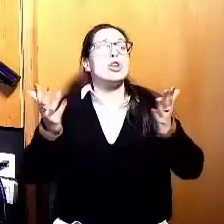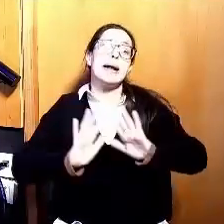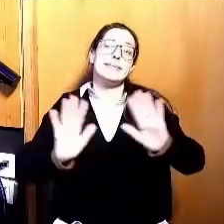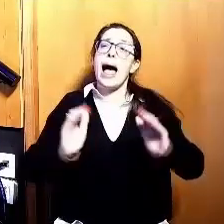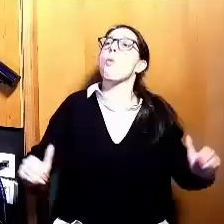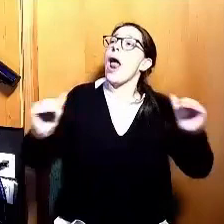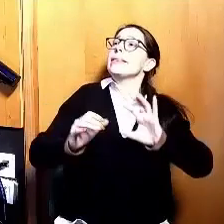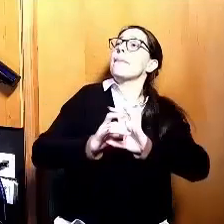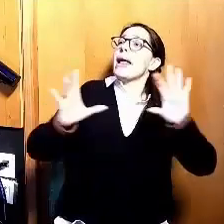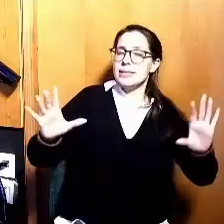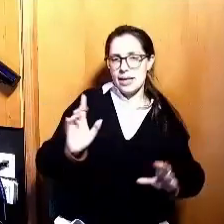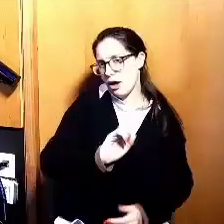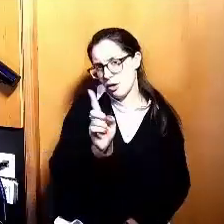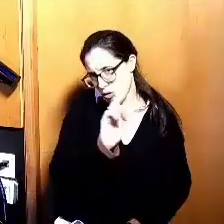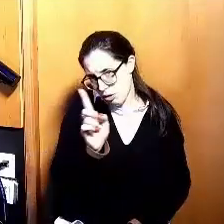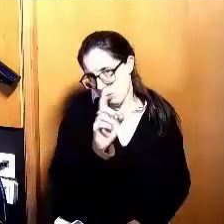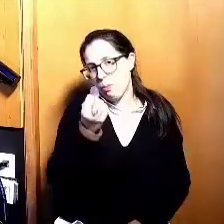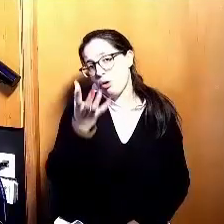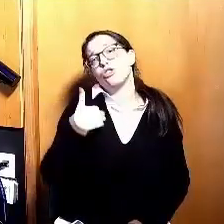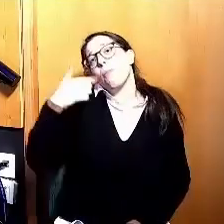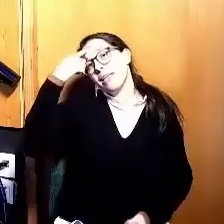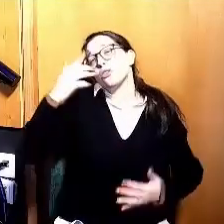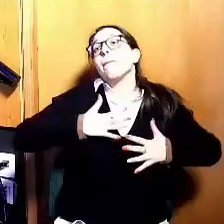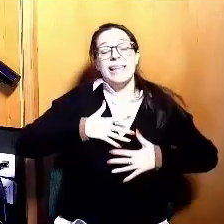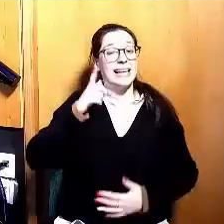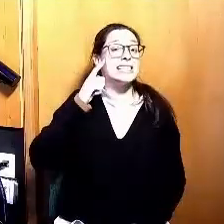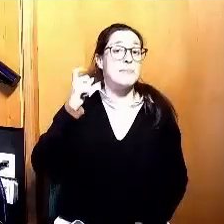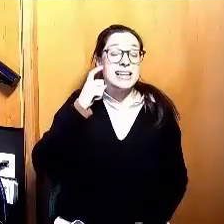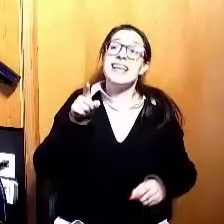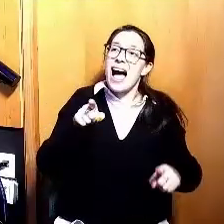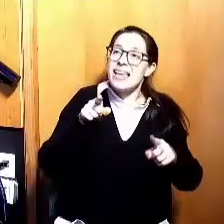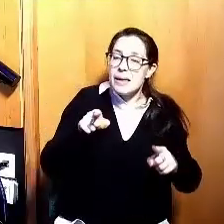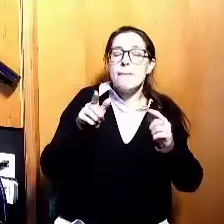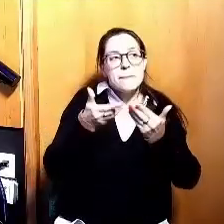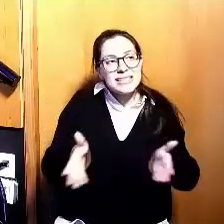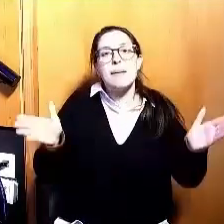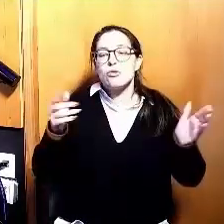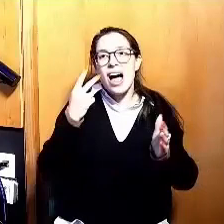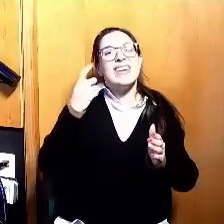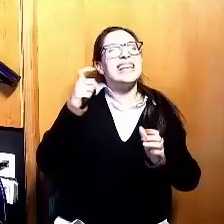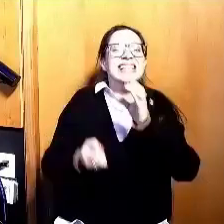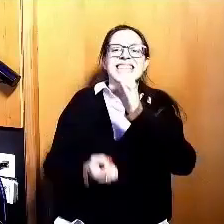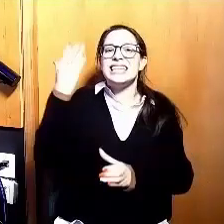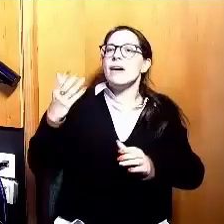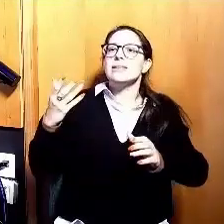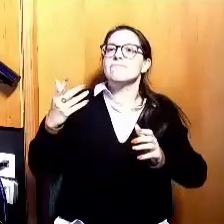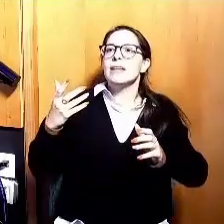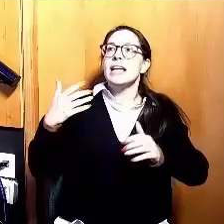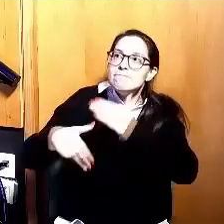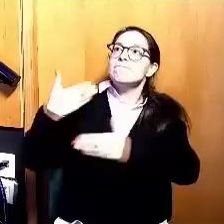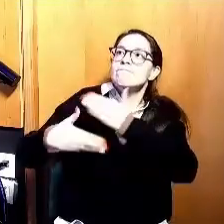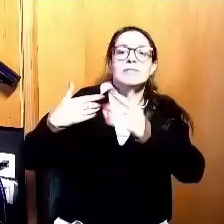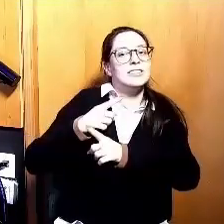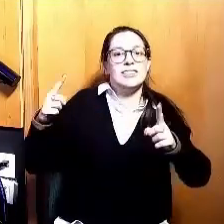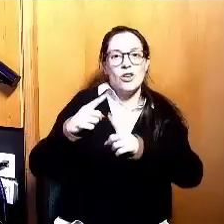transparencia, porque ahí es donde, desde mi experiencia, empezamos a ver iniciativas que no se sostienen en el tiempo y que